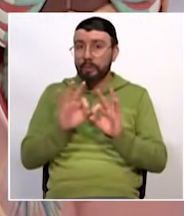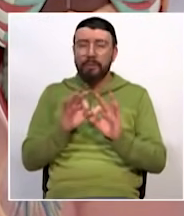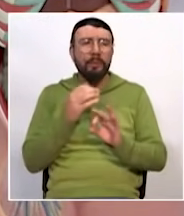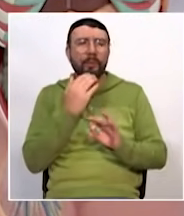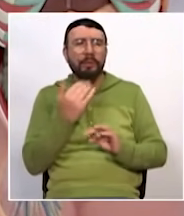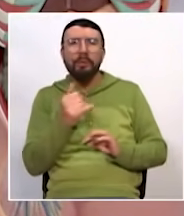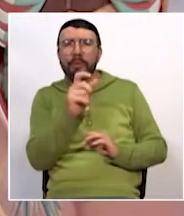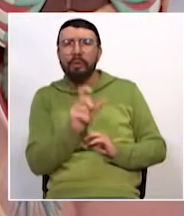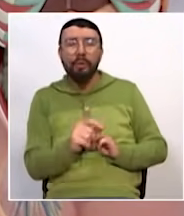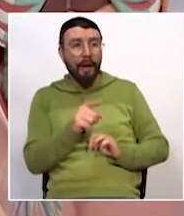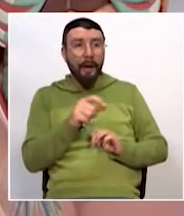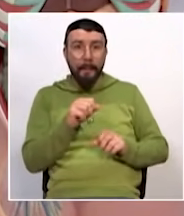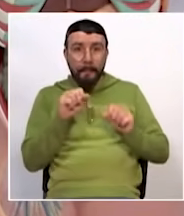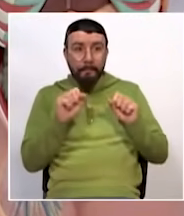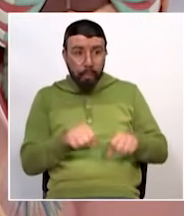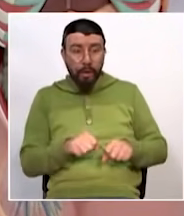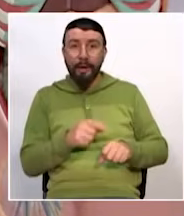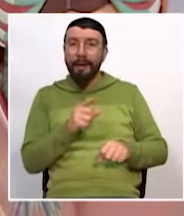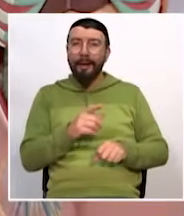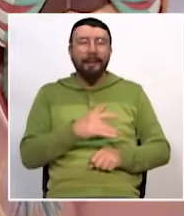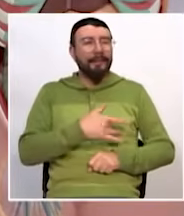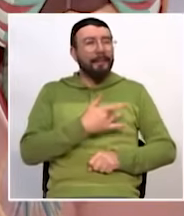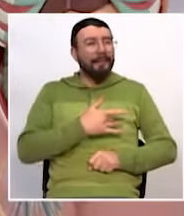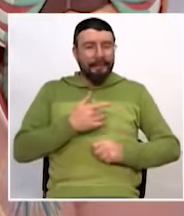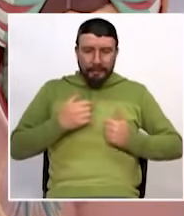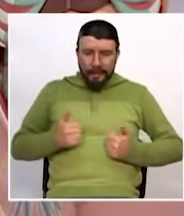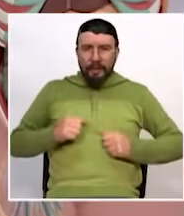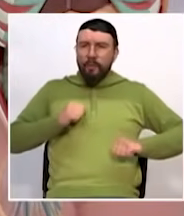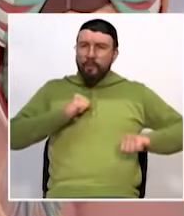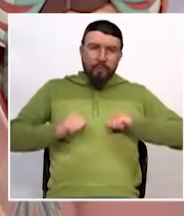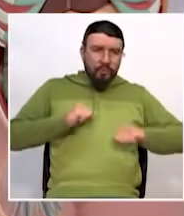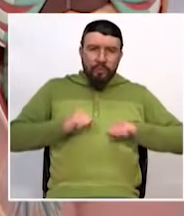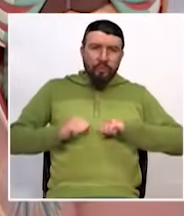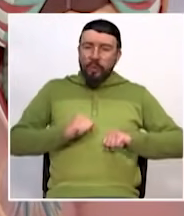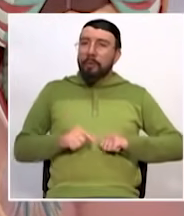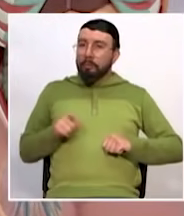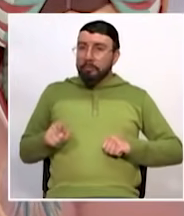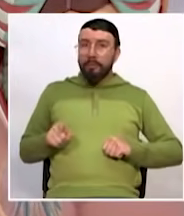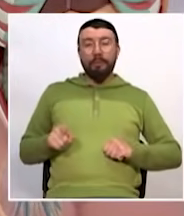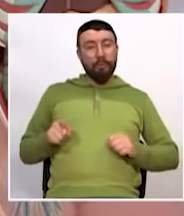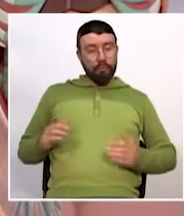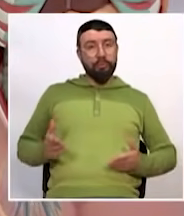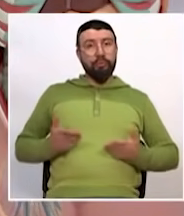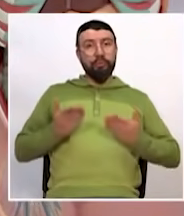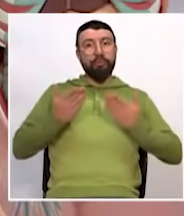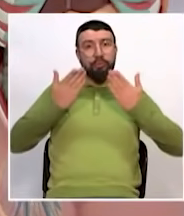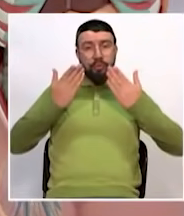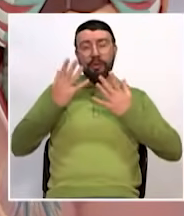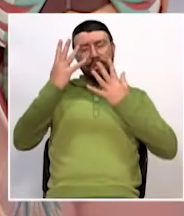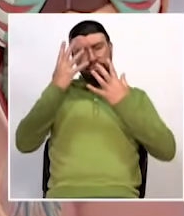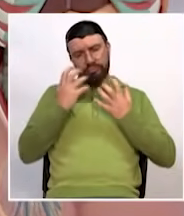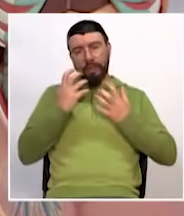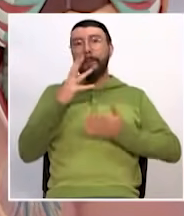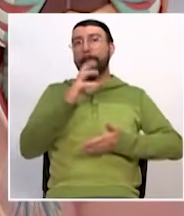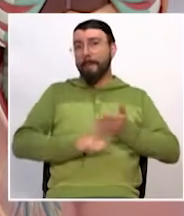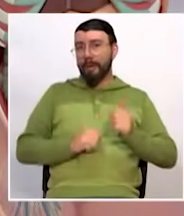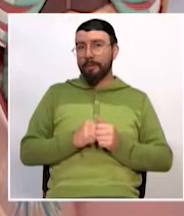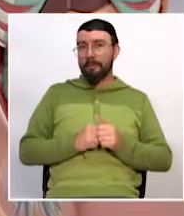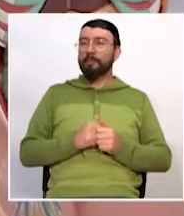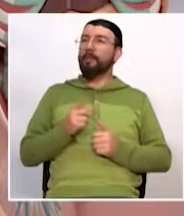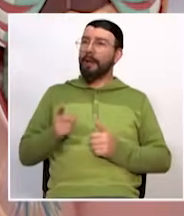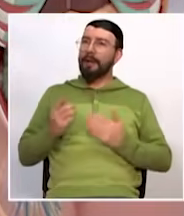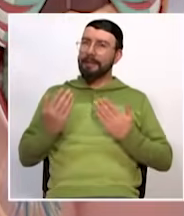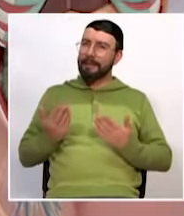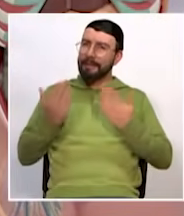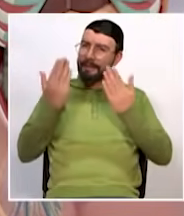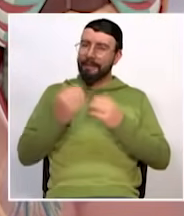tenga la posibilidad de sentirse útil y activa esa persona será menos propensa contribuye mucho el aspecto